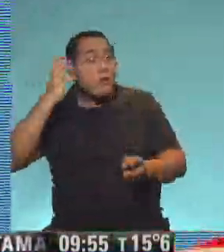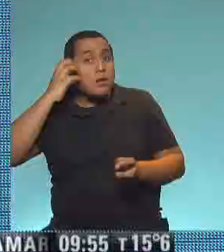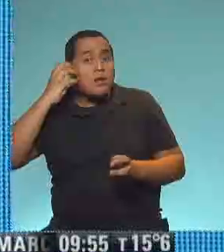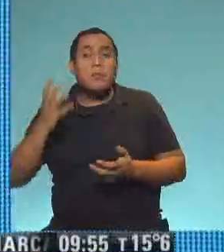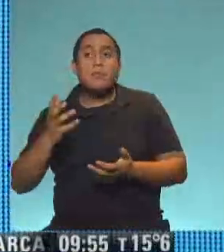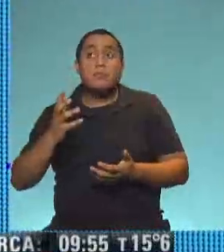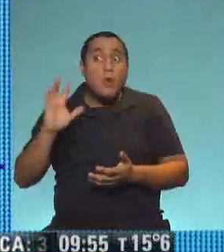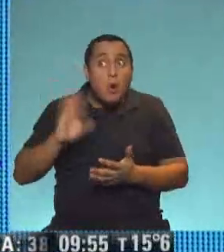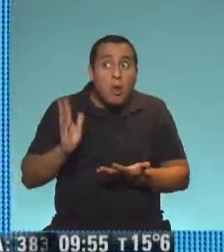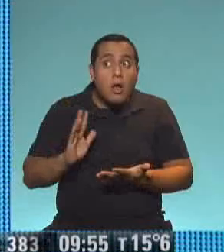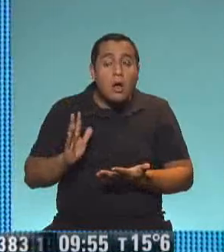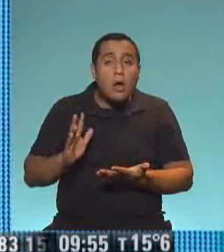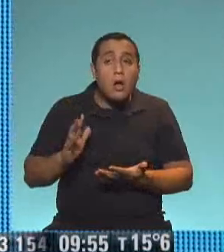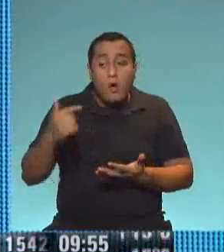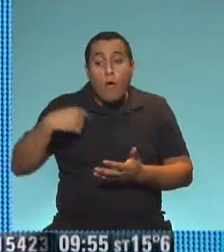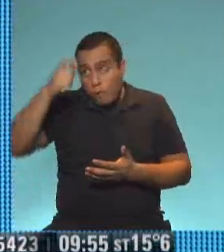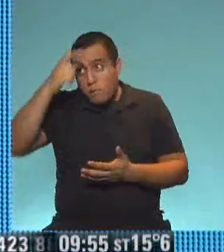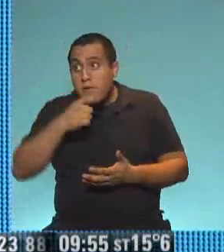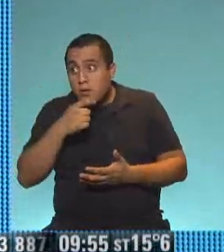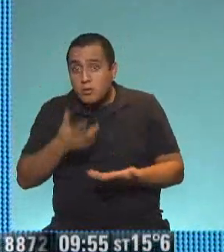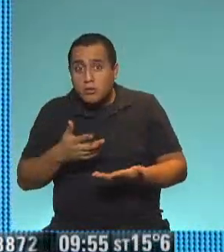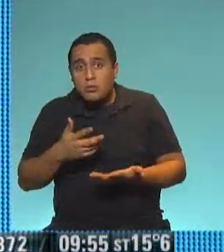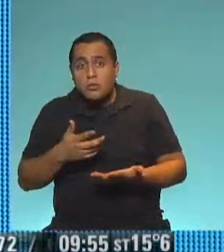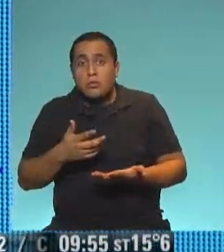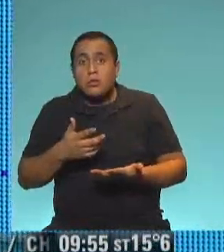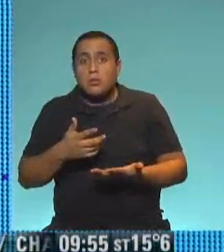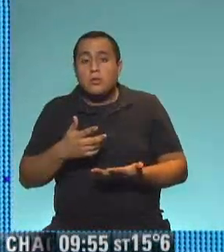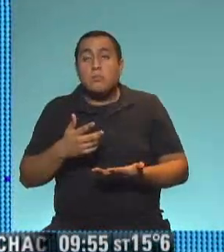¡Atende vos! ¡Hola! ¡Sí! ¡Hola! ¿Cuartel de bomberos? ¿Cuartel de bomberos?